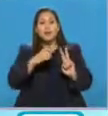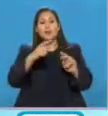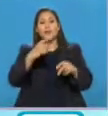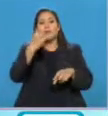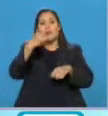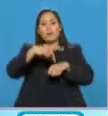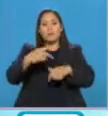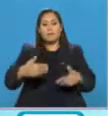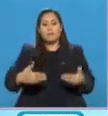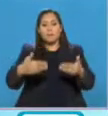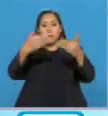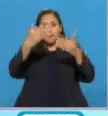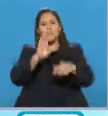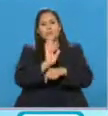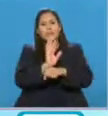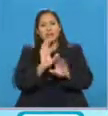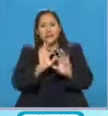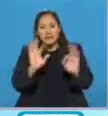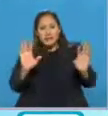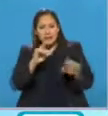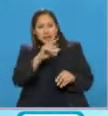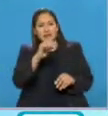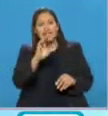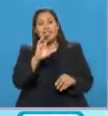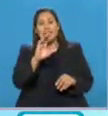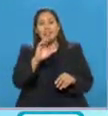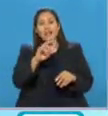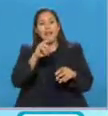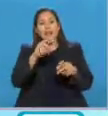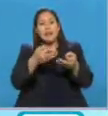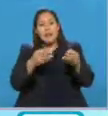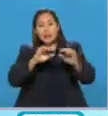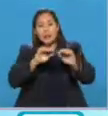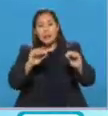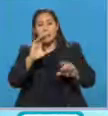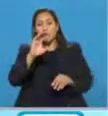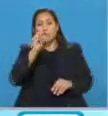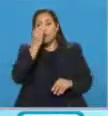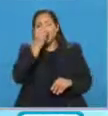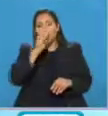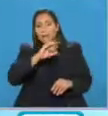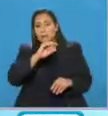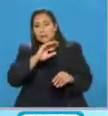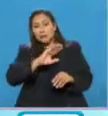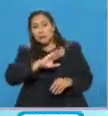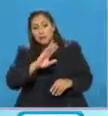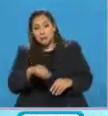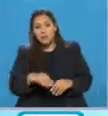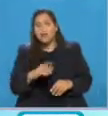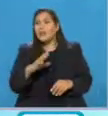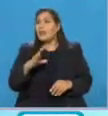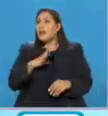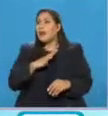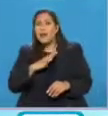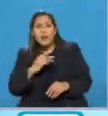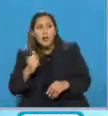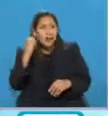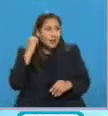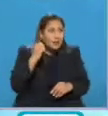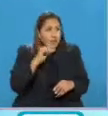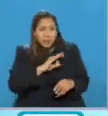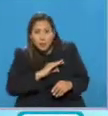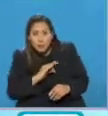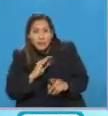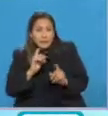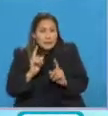película, muy frágil, a punto de caerse ahí en medio del desierto, y ellos se preguntan, ¿habrá alguien ahí atrás? ¿Podemos movernos? ¿Podemos